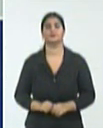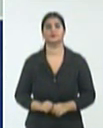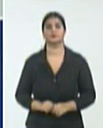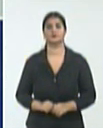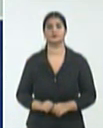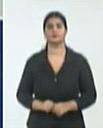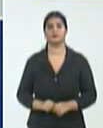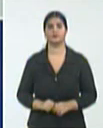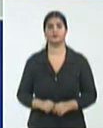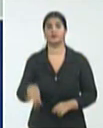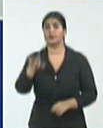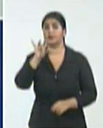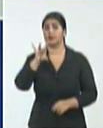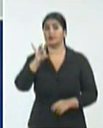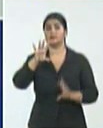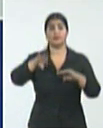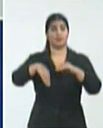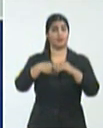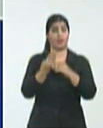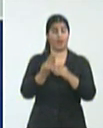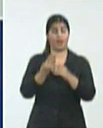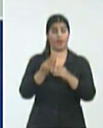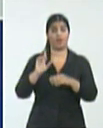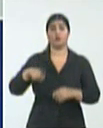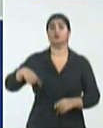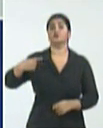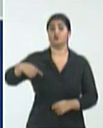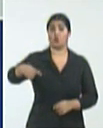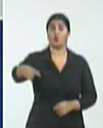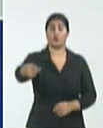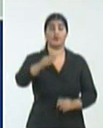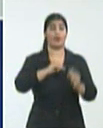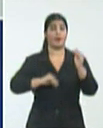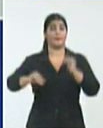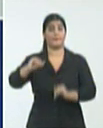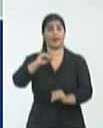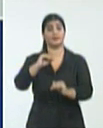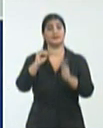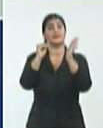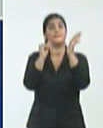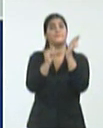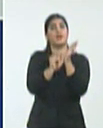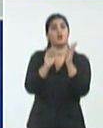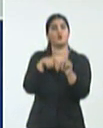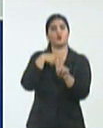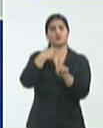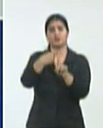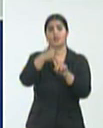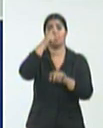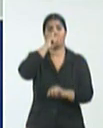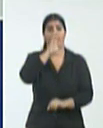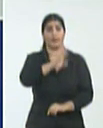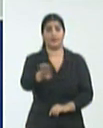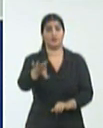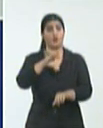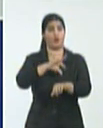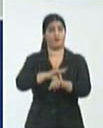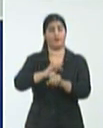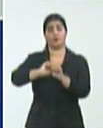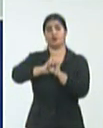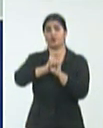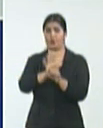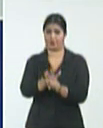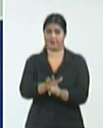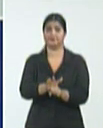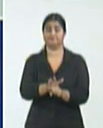días, todos los días se han diagnosticado más de 1.000 casos diarios, excepto los días 13 de julio y 19